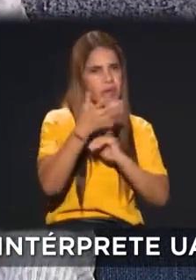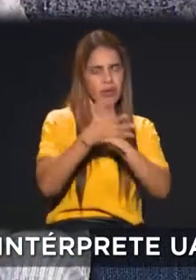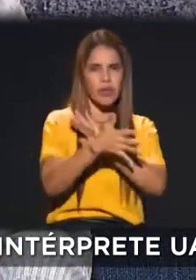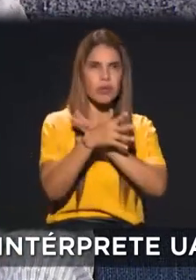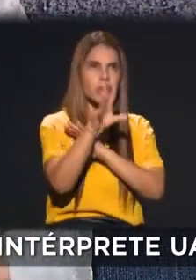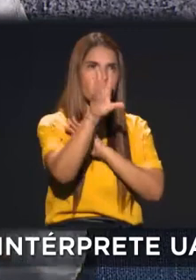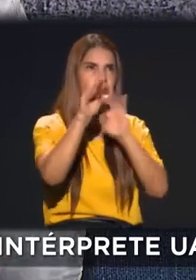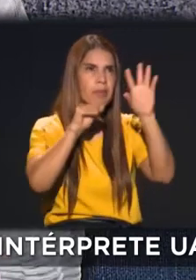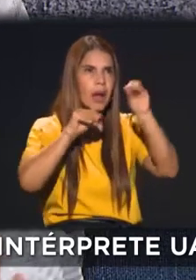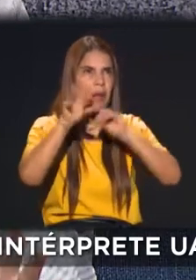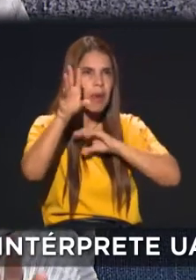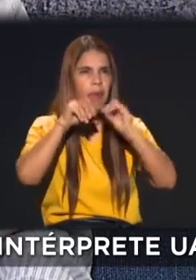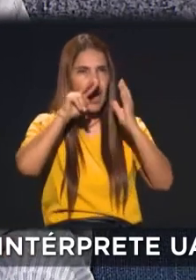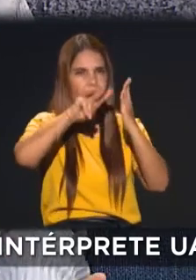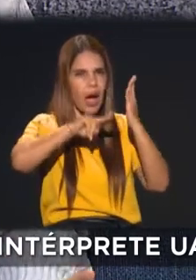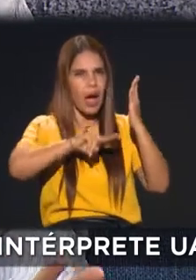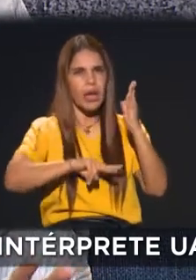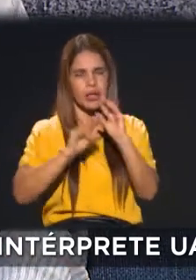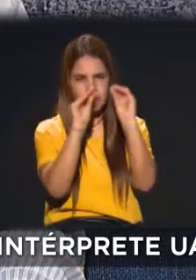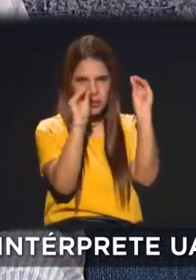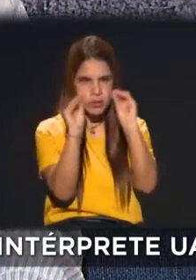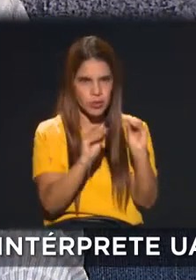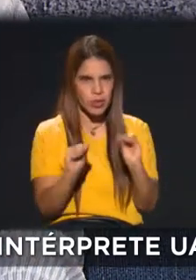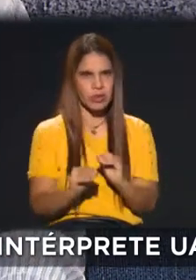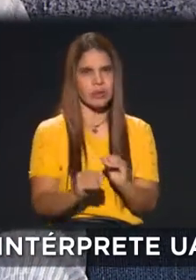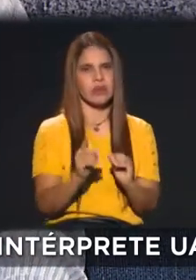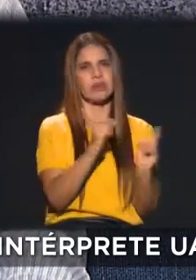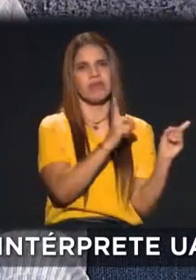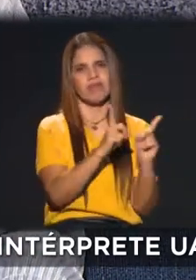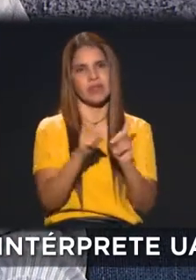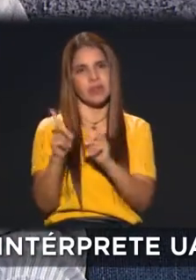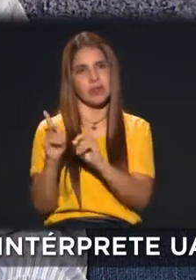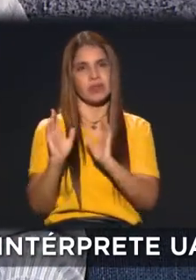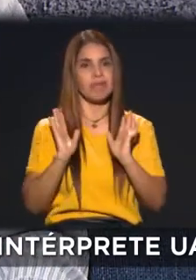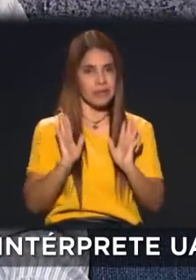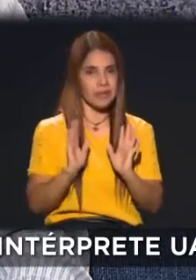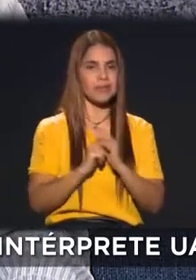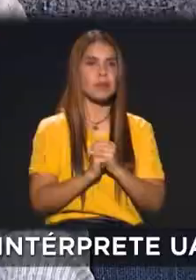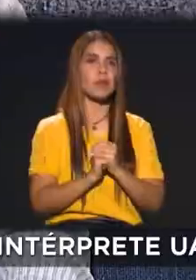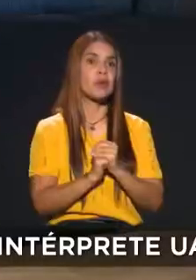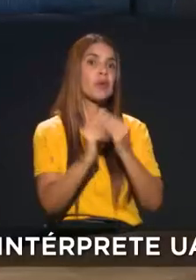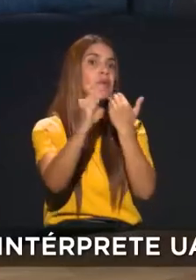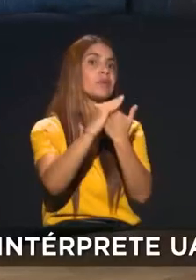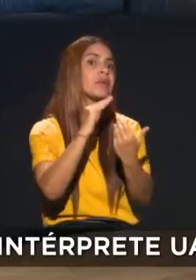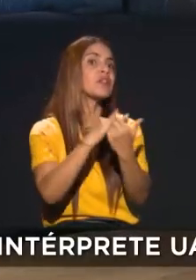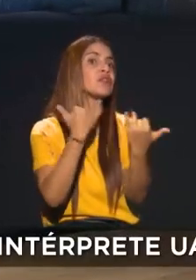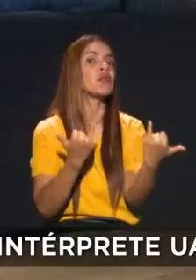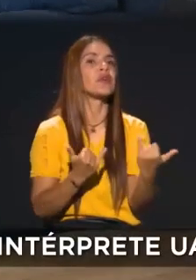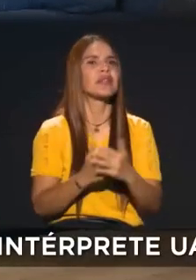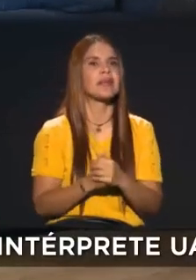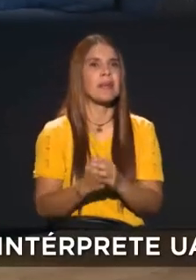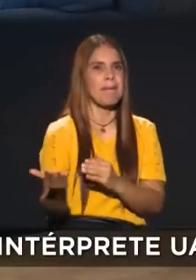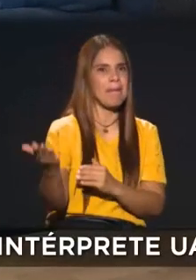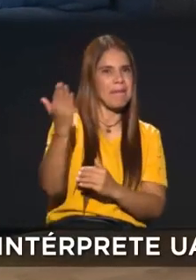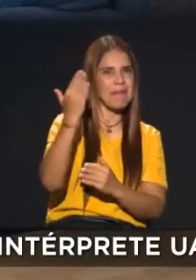una posición clara y a partir de ella estructurar lo que uno quiere decir. Bueno, profe, a mí me dijeron que usted me tenía una invitación para hoy. Ah, bueno, vámonos